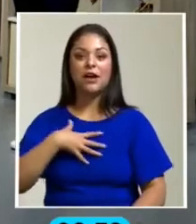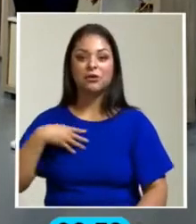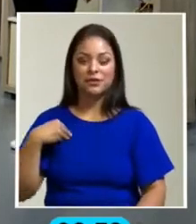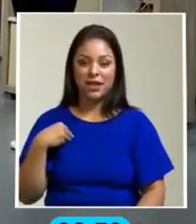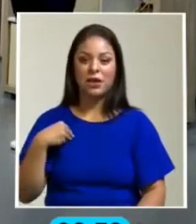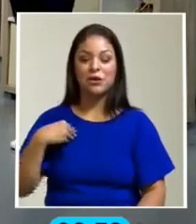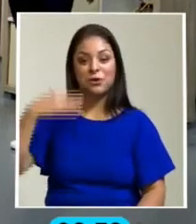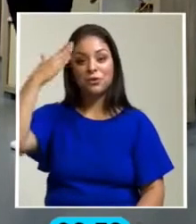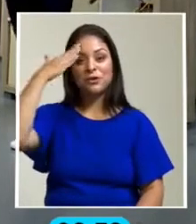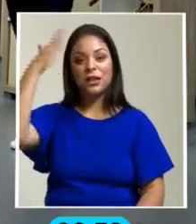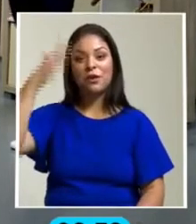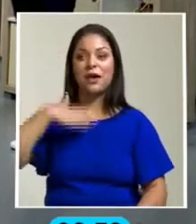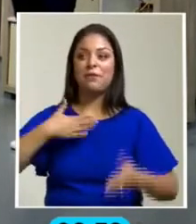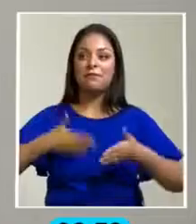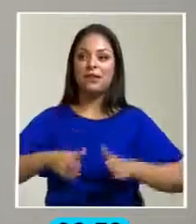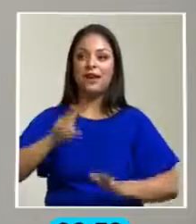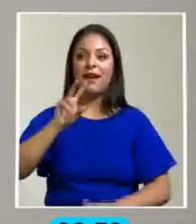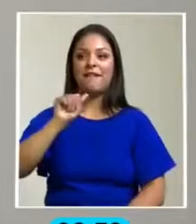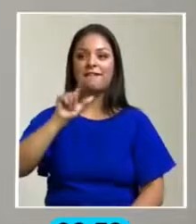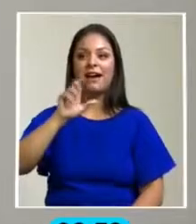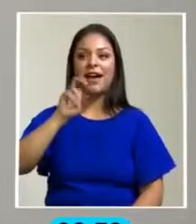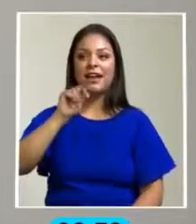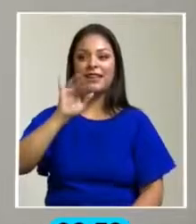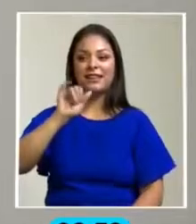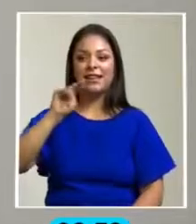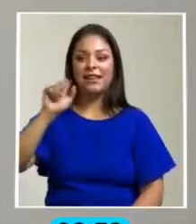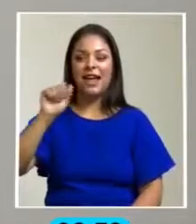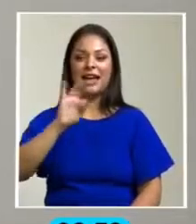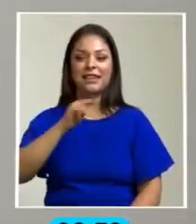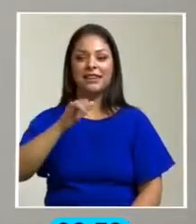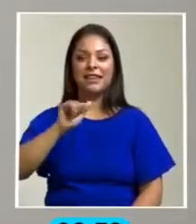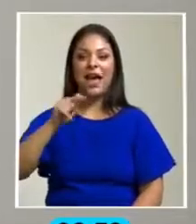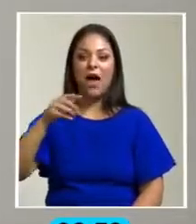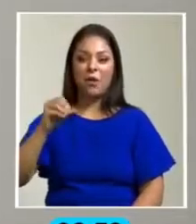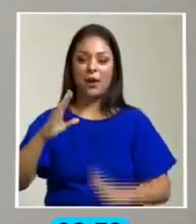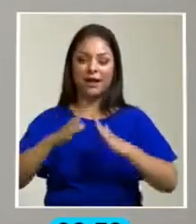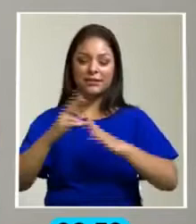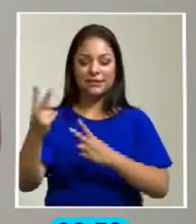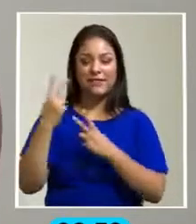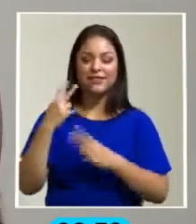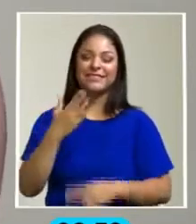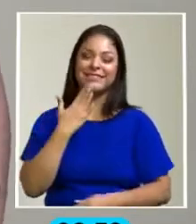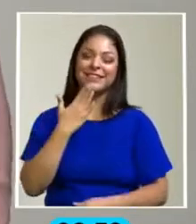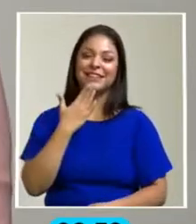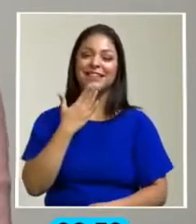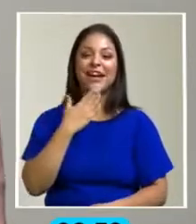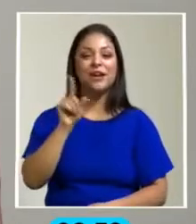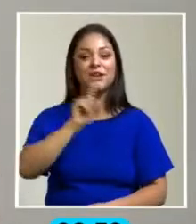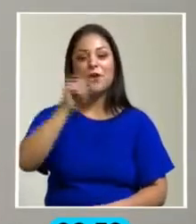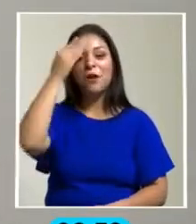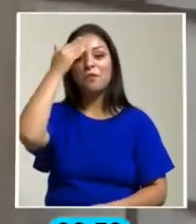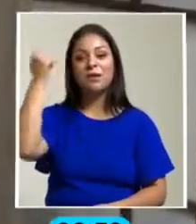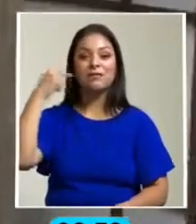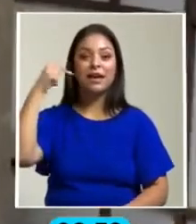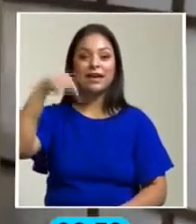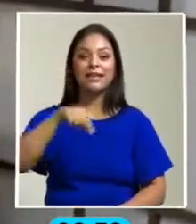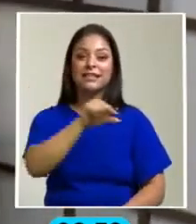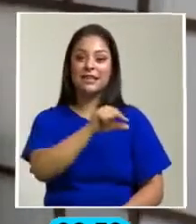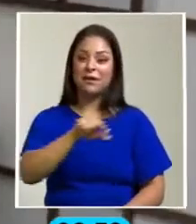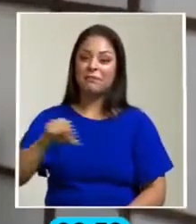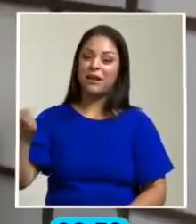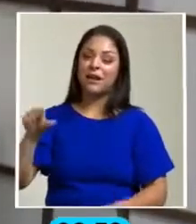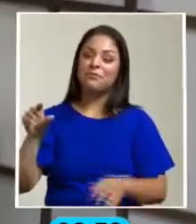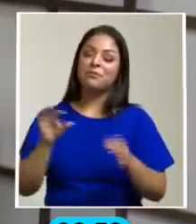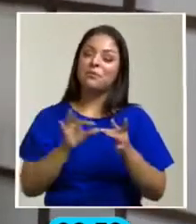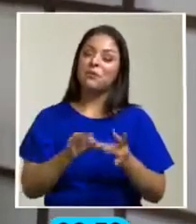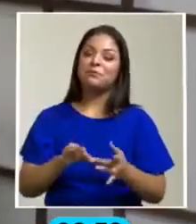saludo para mi hija Valentina y Tiago en la casa que nos están viendo. Muchas gracias. Niños y niñas, no olviden, porque esta semana va a ser sumamente